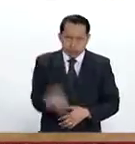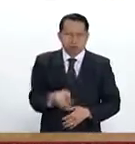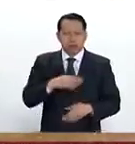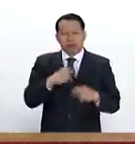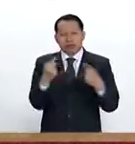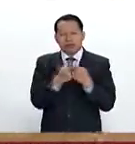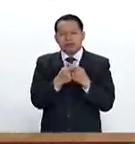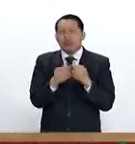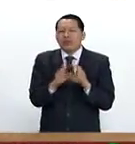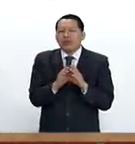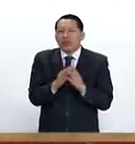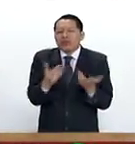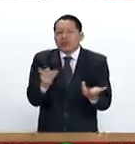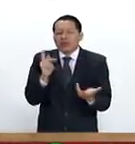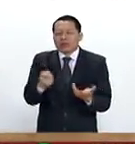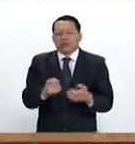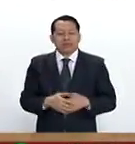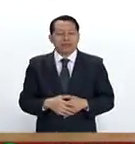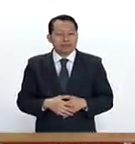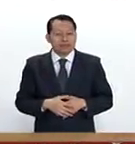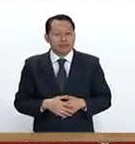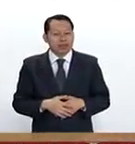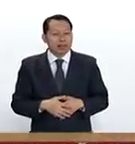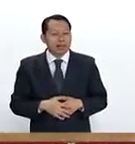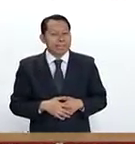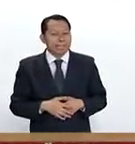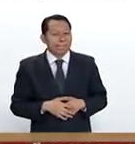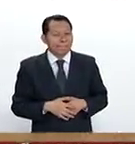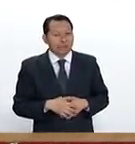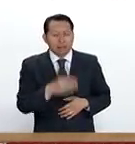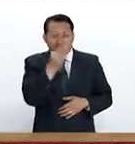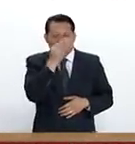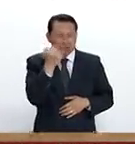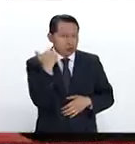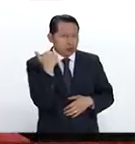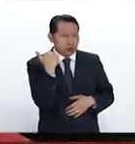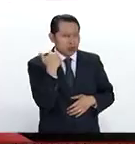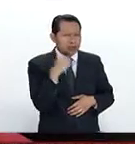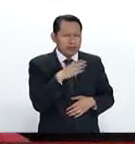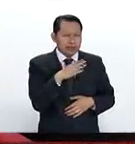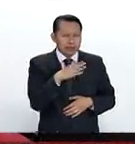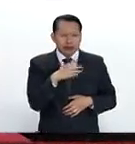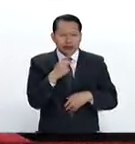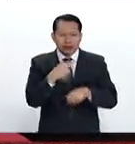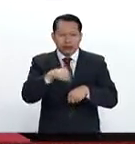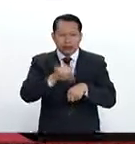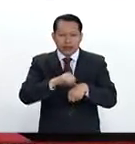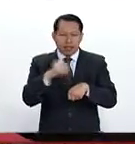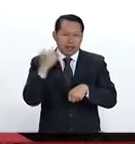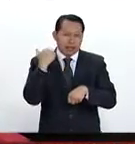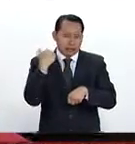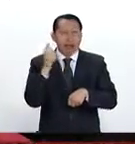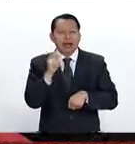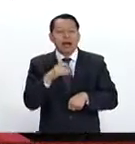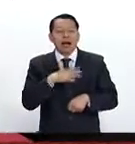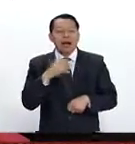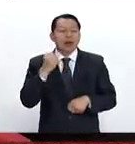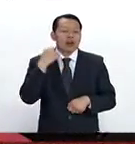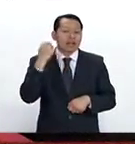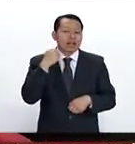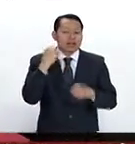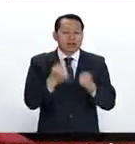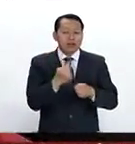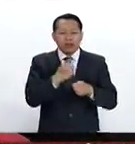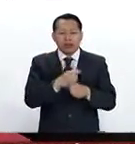¿Cómo interpretar eso? Bueno, hace poco, la semana pasada, se llevó a cabo la Conferencia de Seguridad